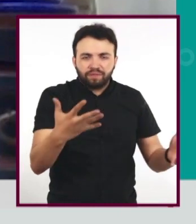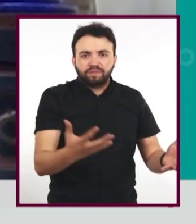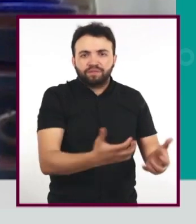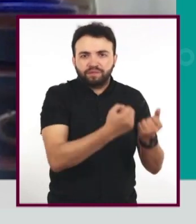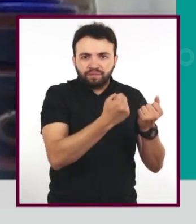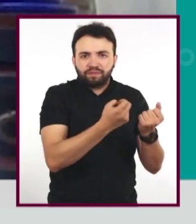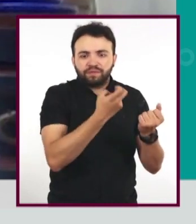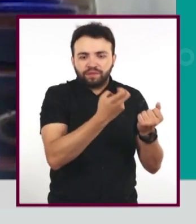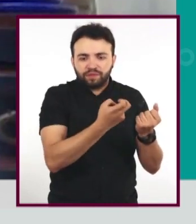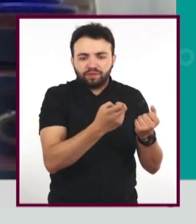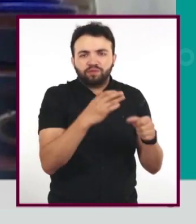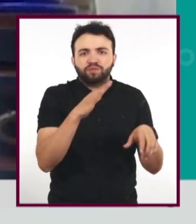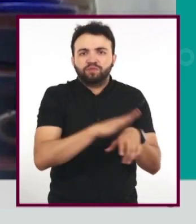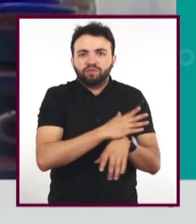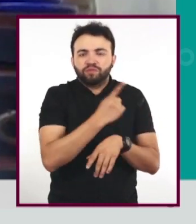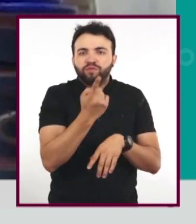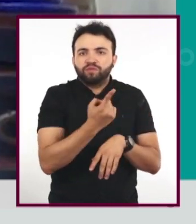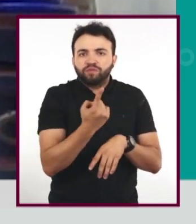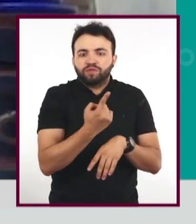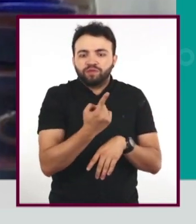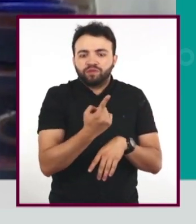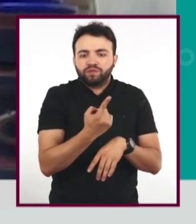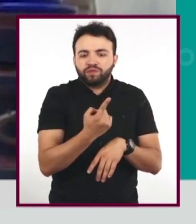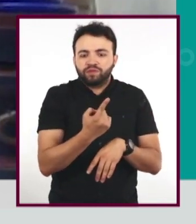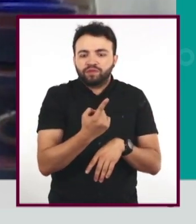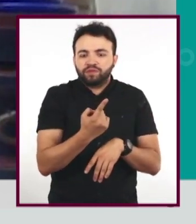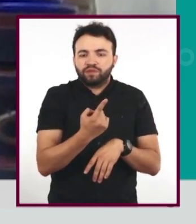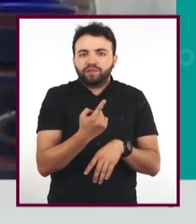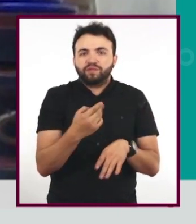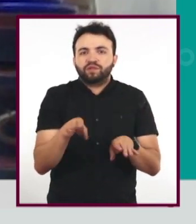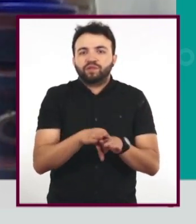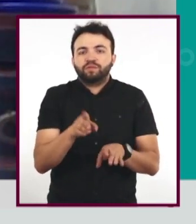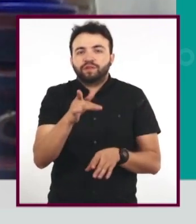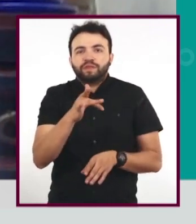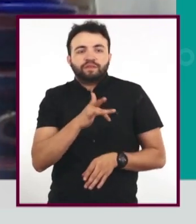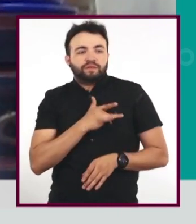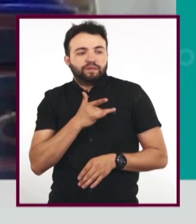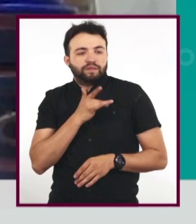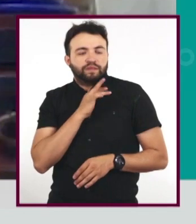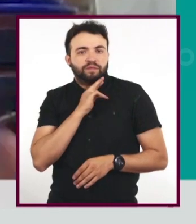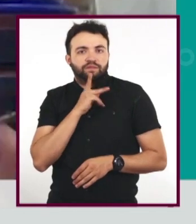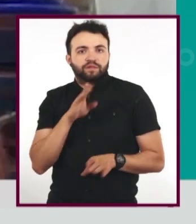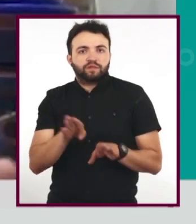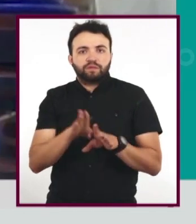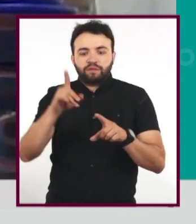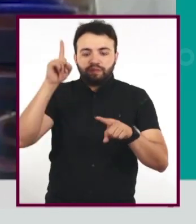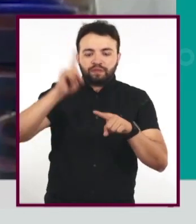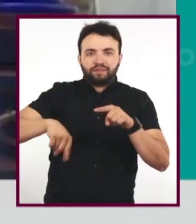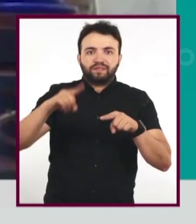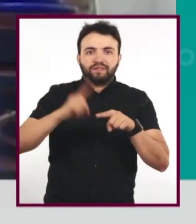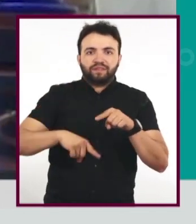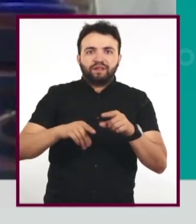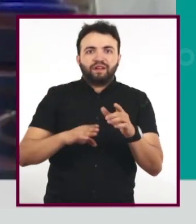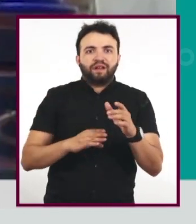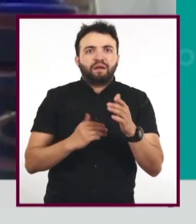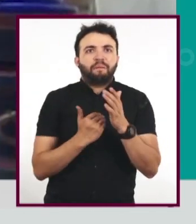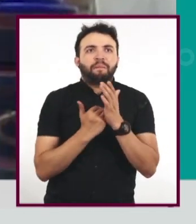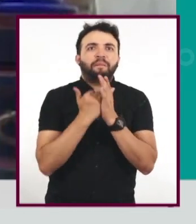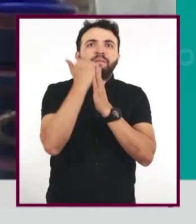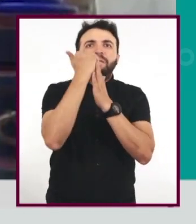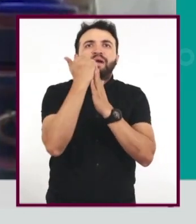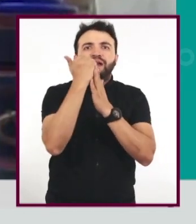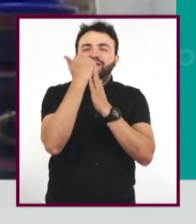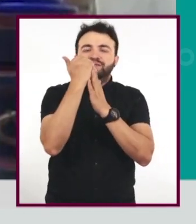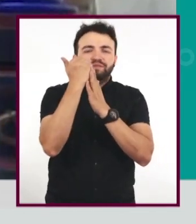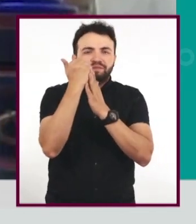dicotomías, porque quizás no ayuden mucho para sentirse mejor, quitando los extremos, estamos ganando